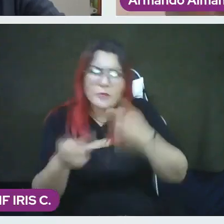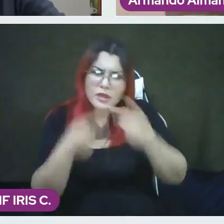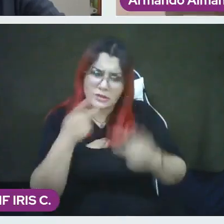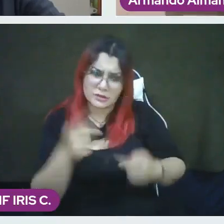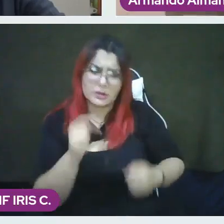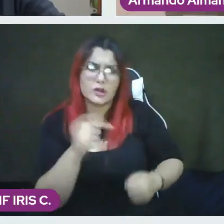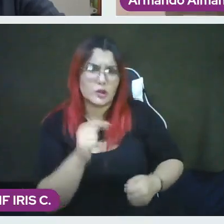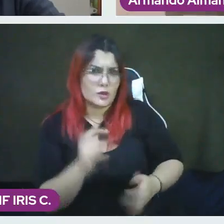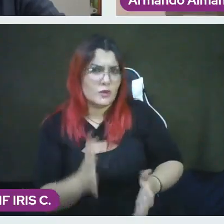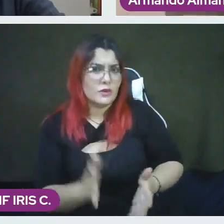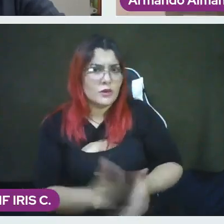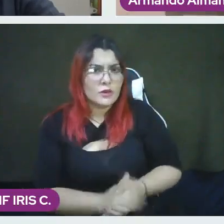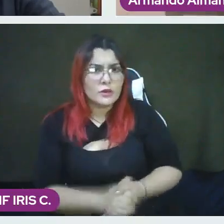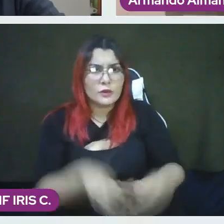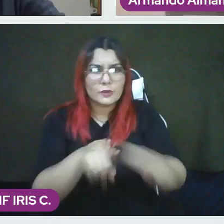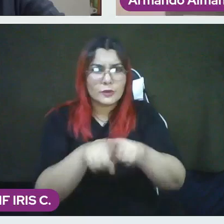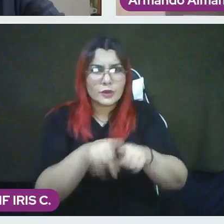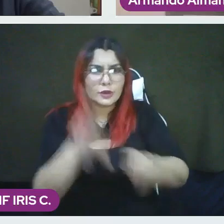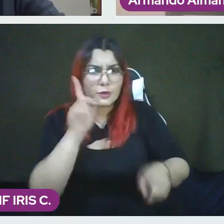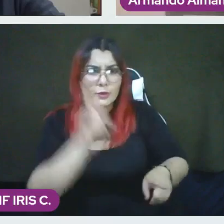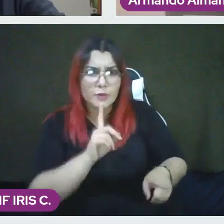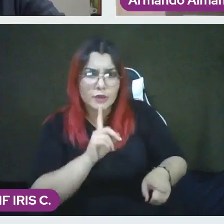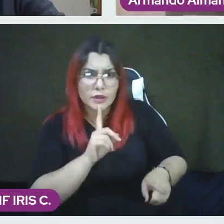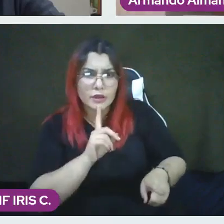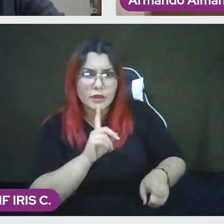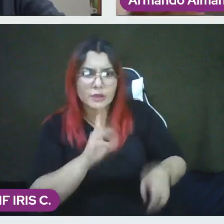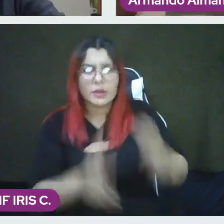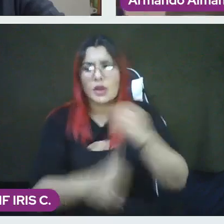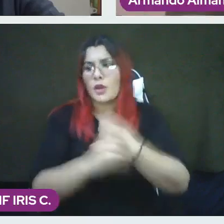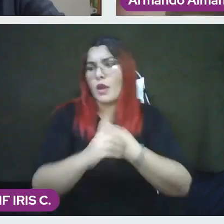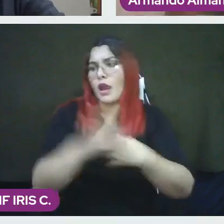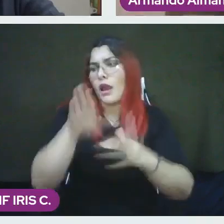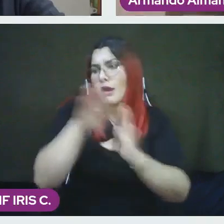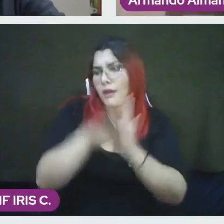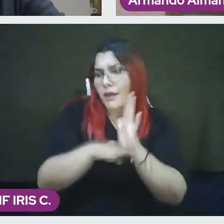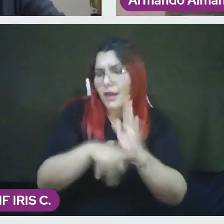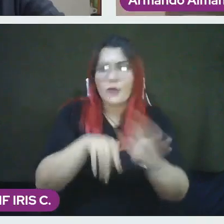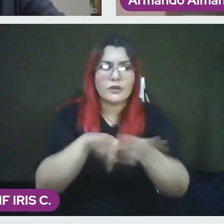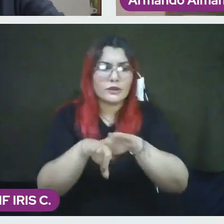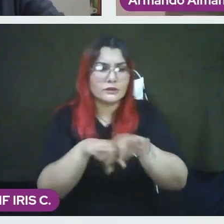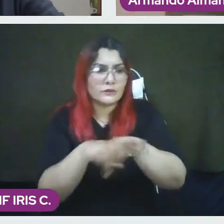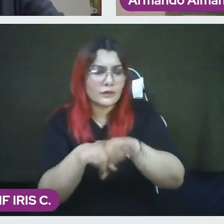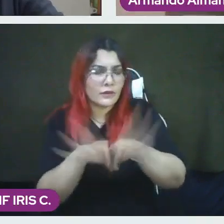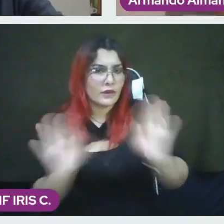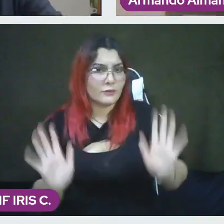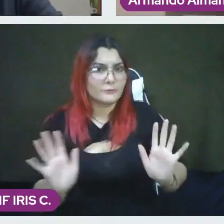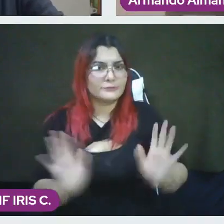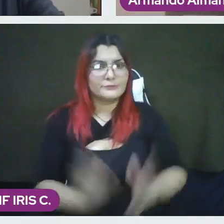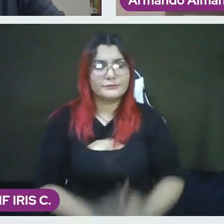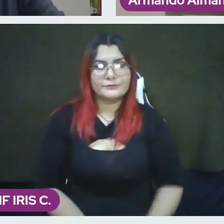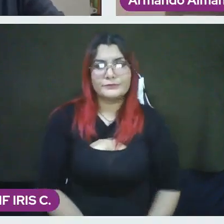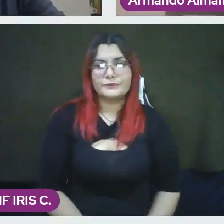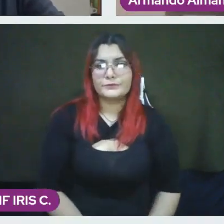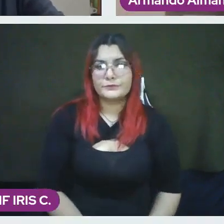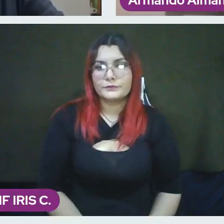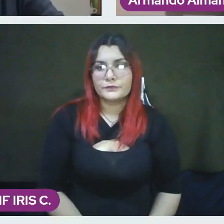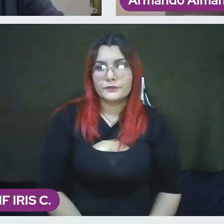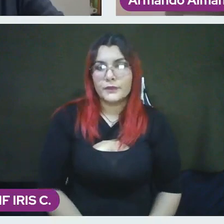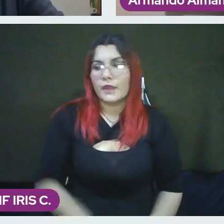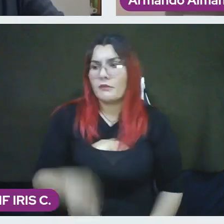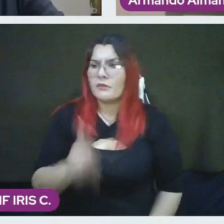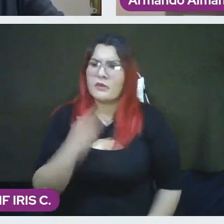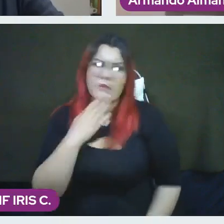acuerda que tenemos algunos problemas, o estoy bien porque en el trabajo pude superar algunas cosas. Pero si yo me quedo con este